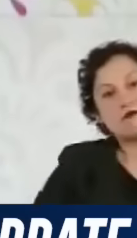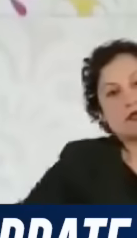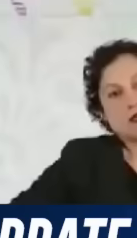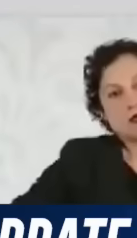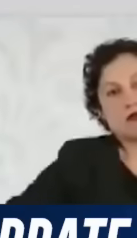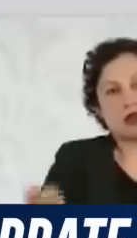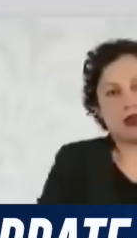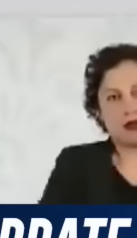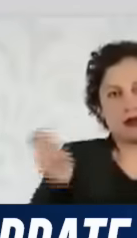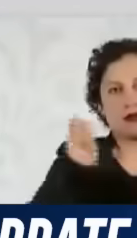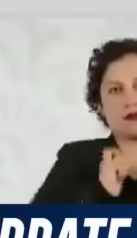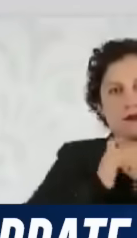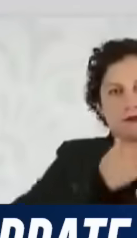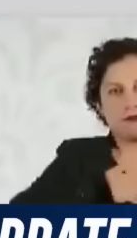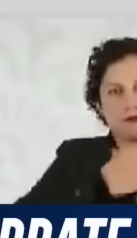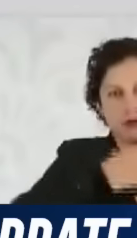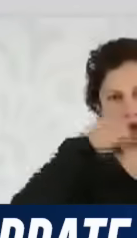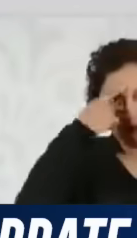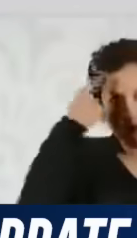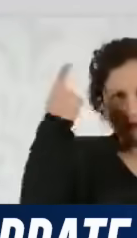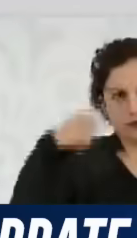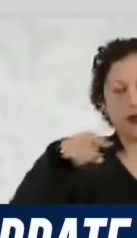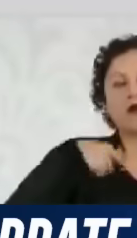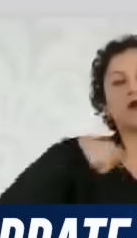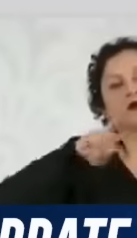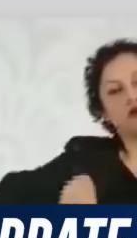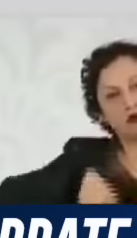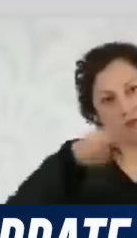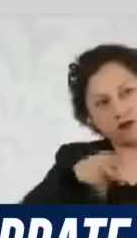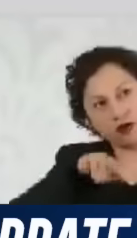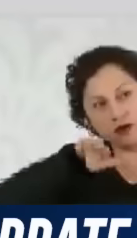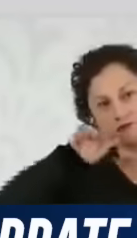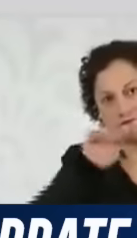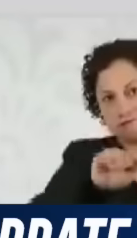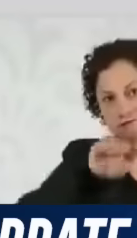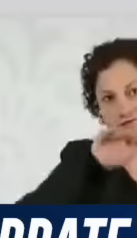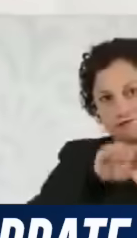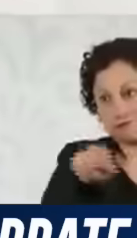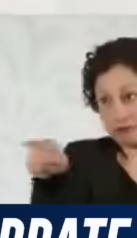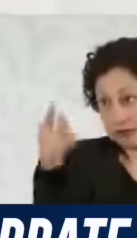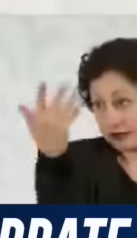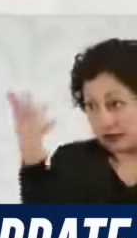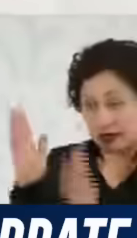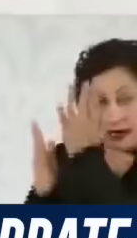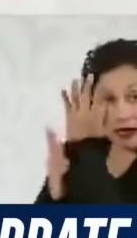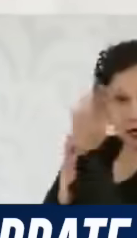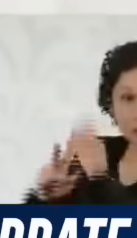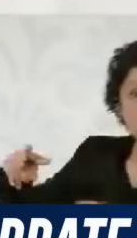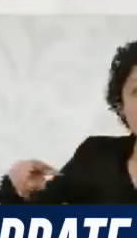fuera a solicitar la entrega del Parque de la Hormiga.